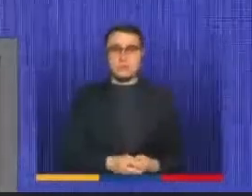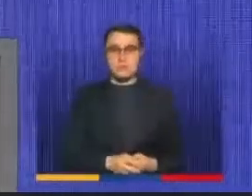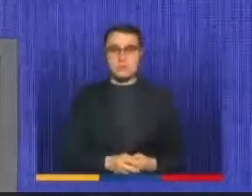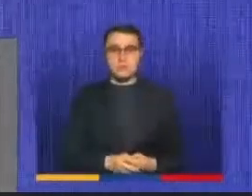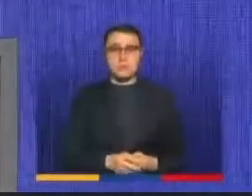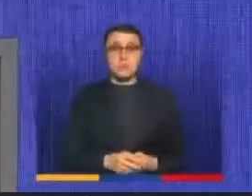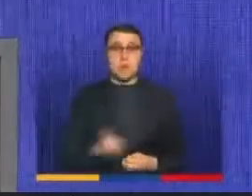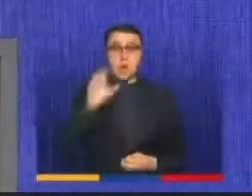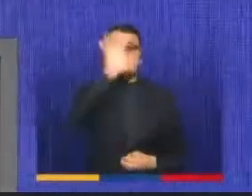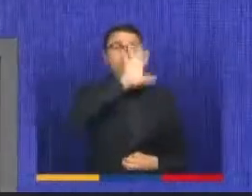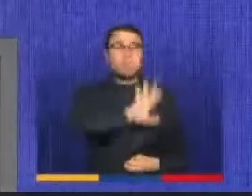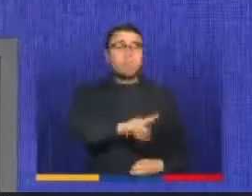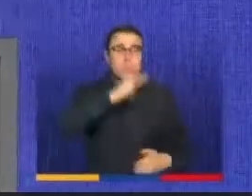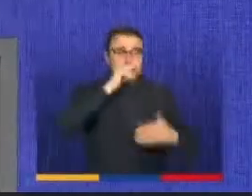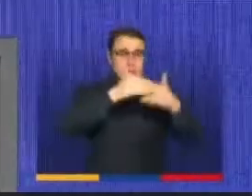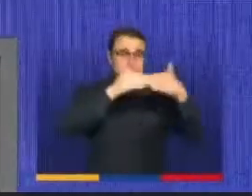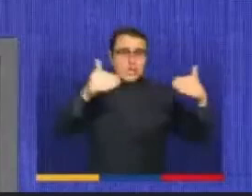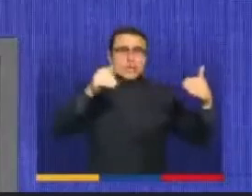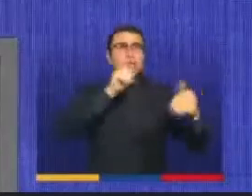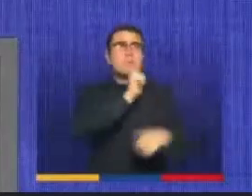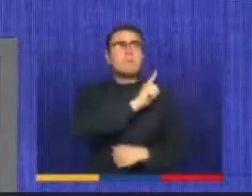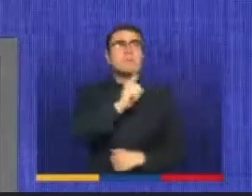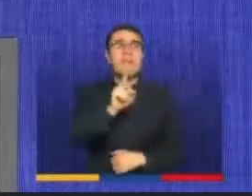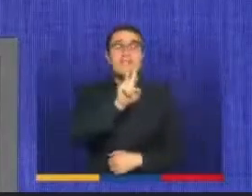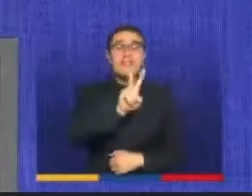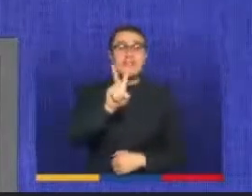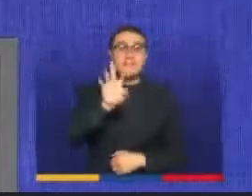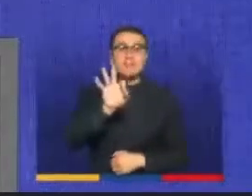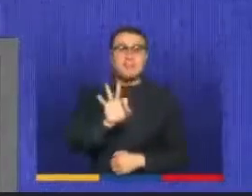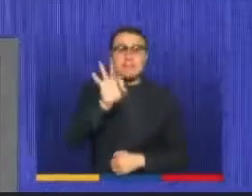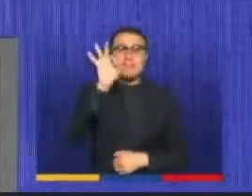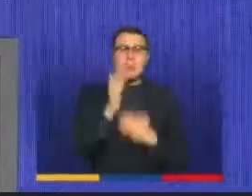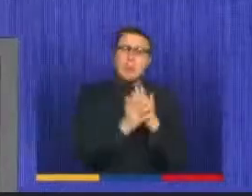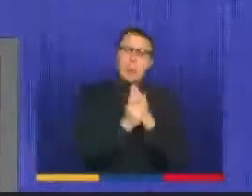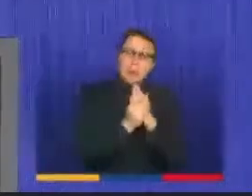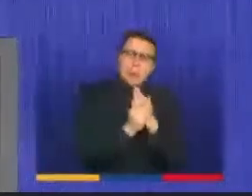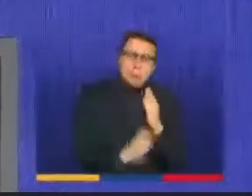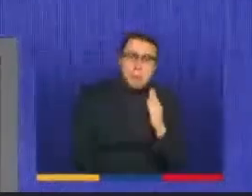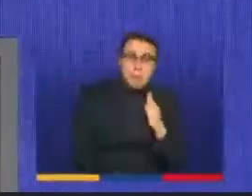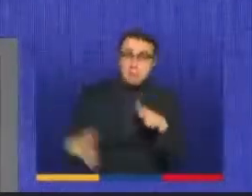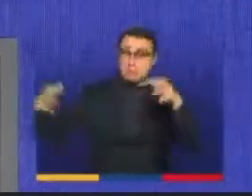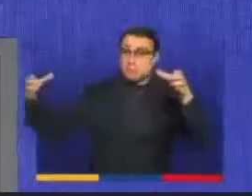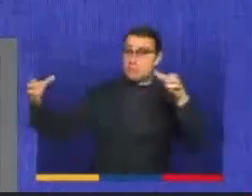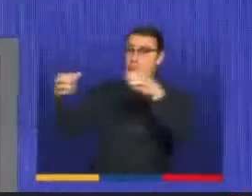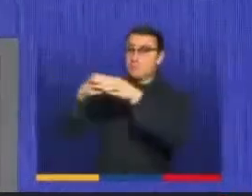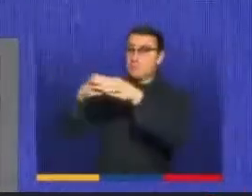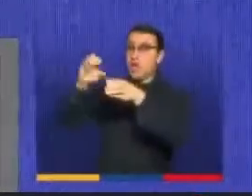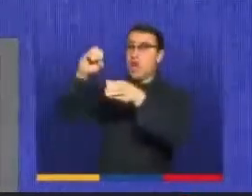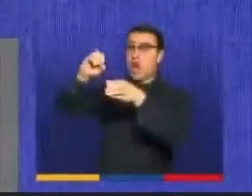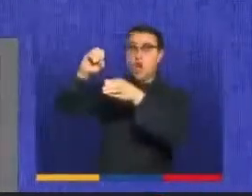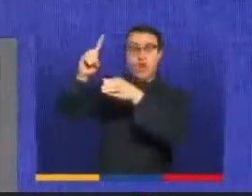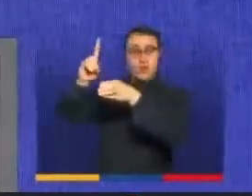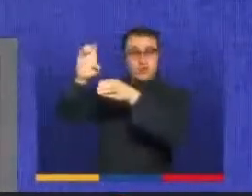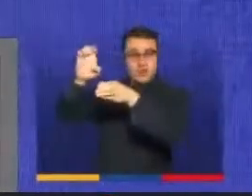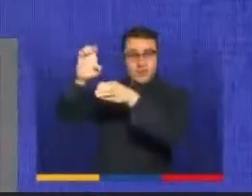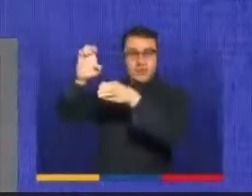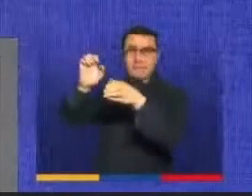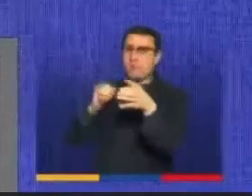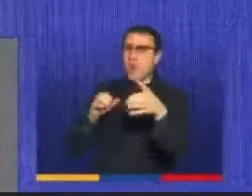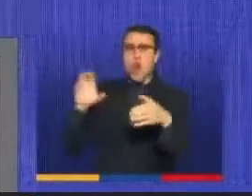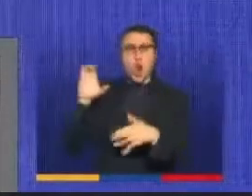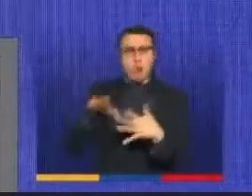22% de la niñez en pobreza, somos el último lugar en la OCDE, en la razón de mortalidad